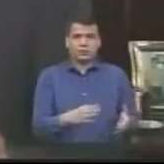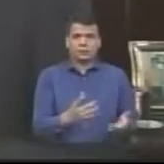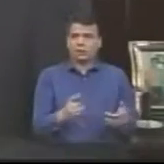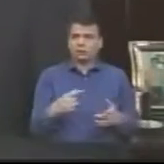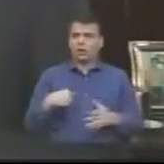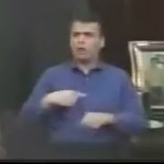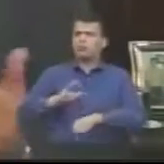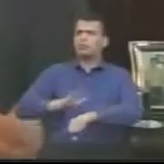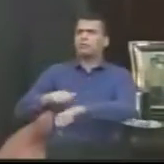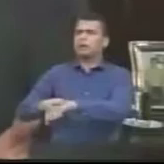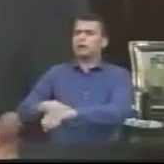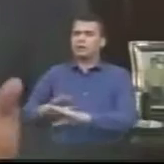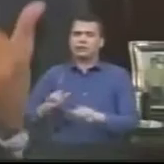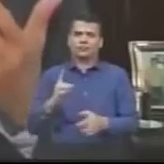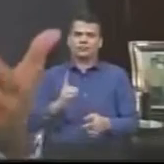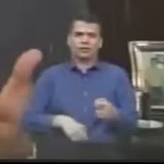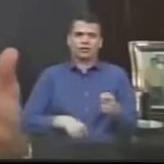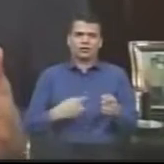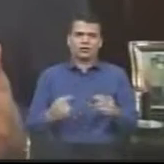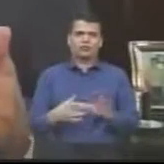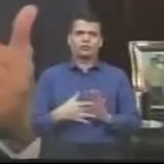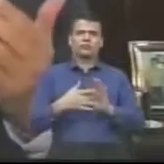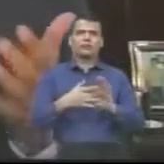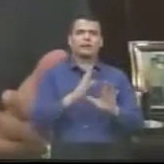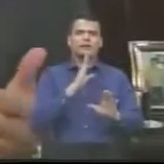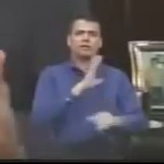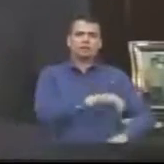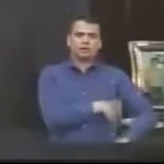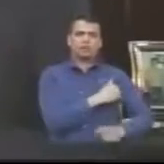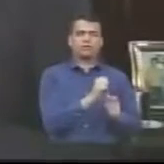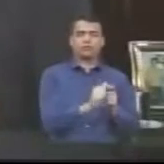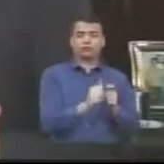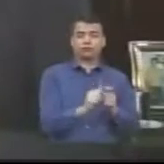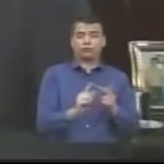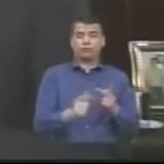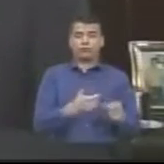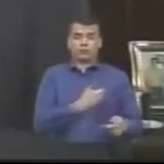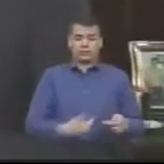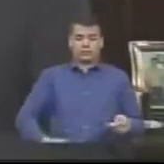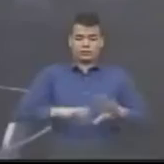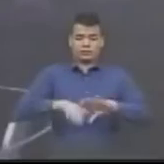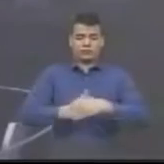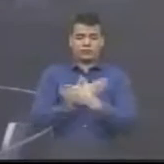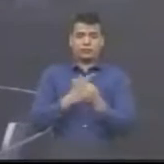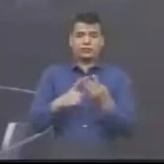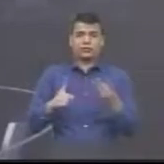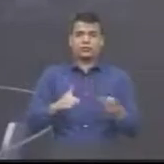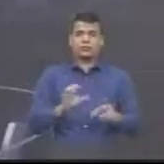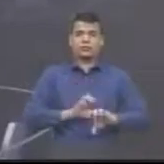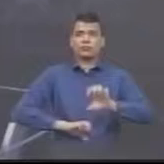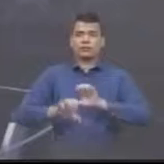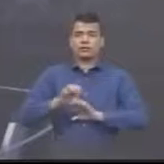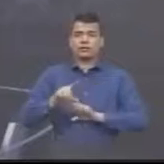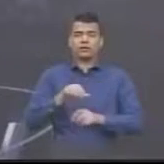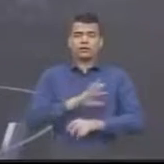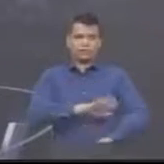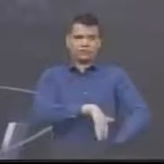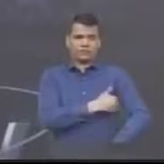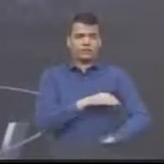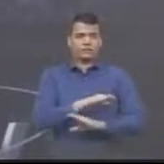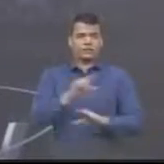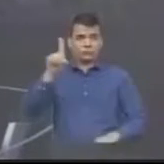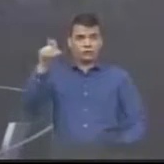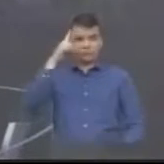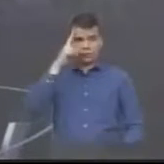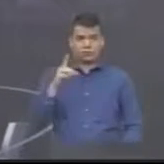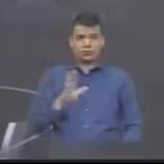lo saca precisamente la función pública, Ministerio de Hacienda, Presidencia de la República y Ministerio de Defensa. Bueno, y es que una vez el gobierno haga el